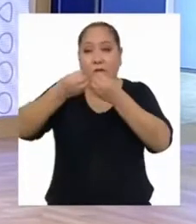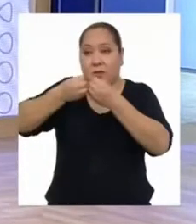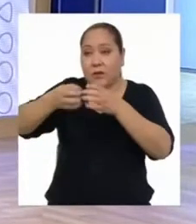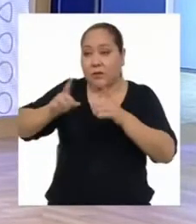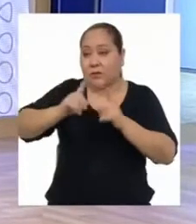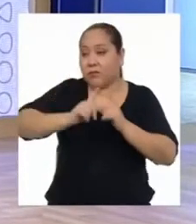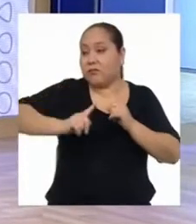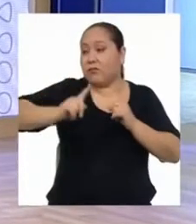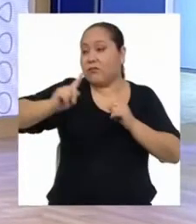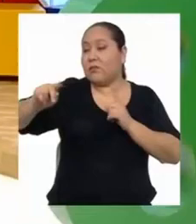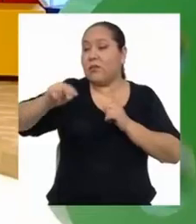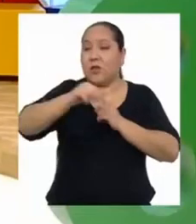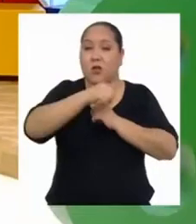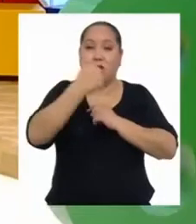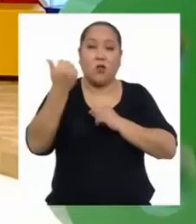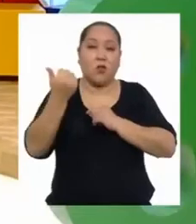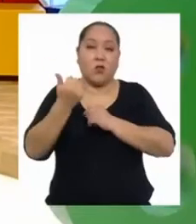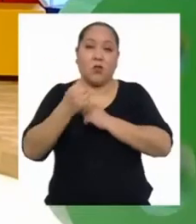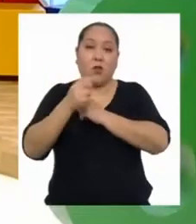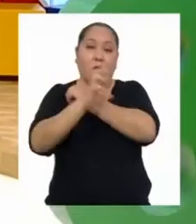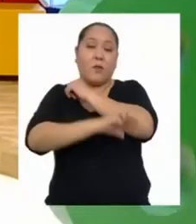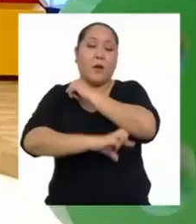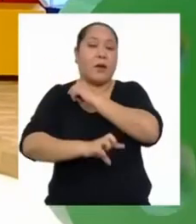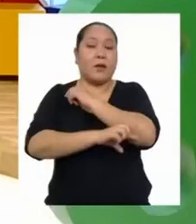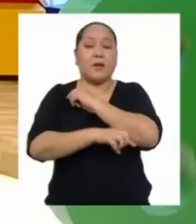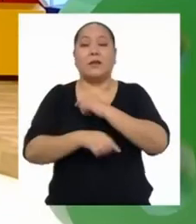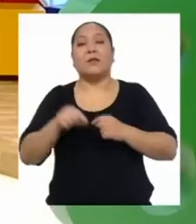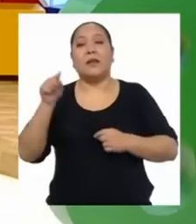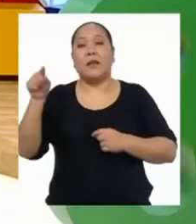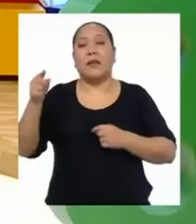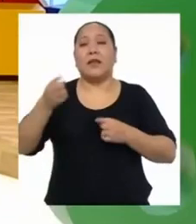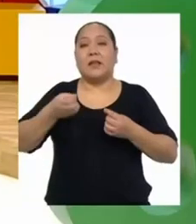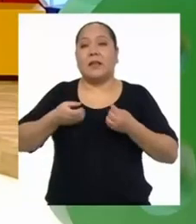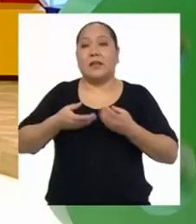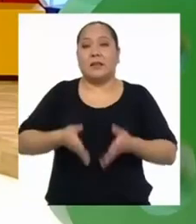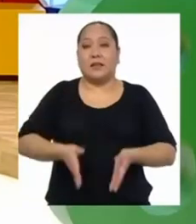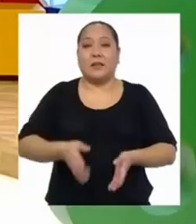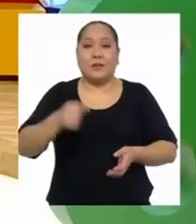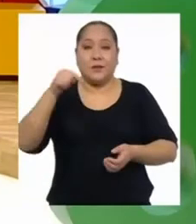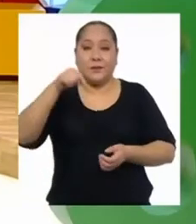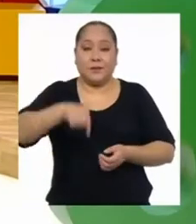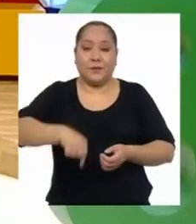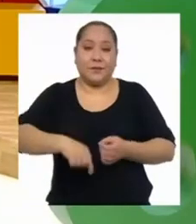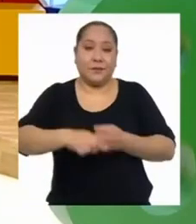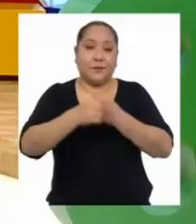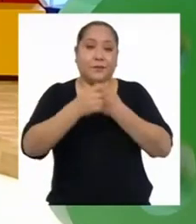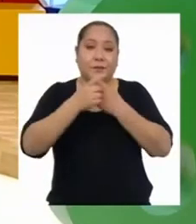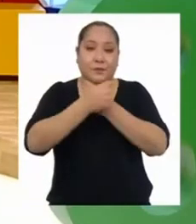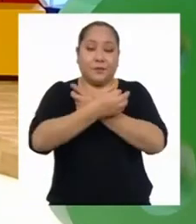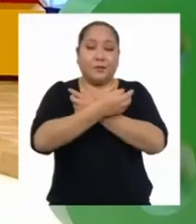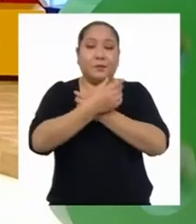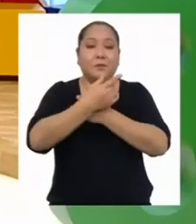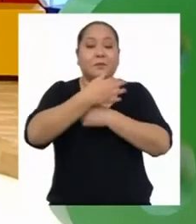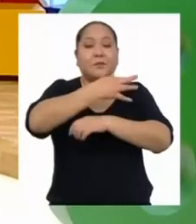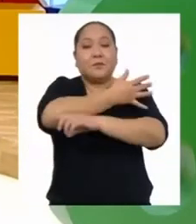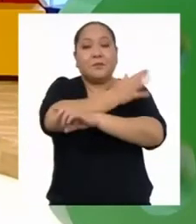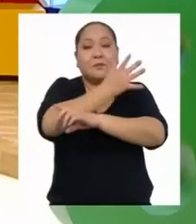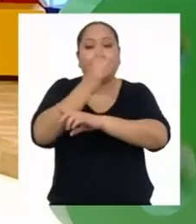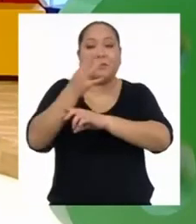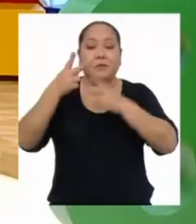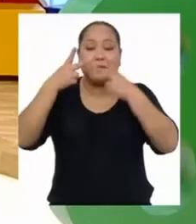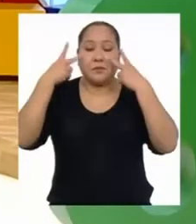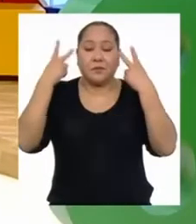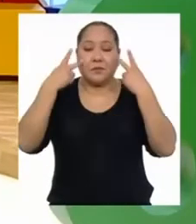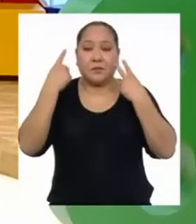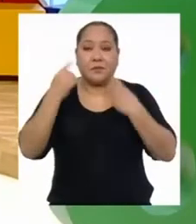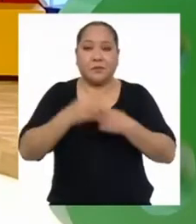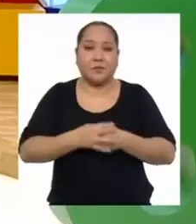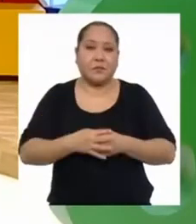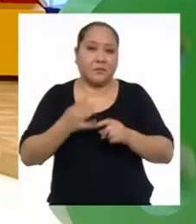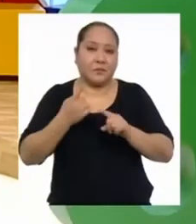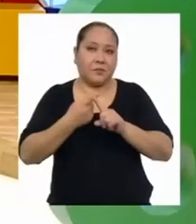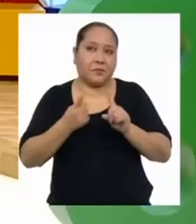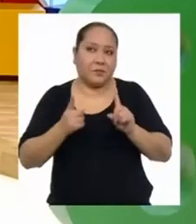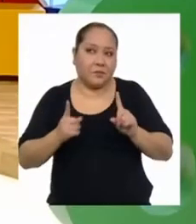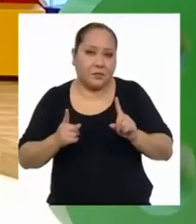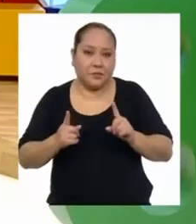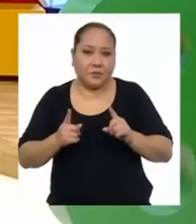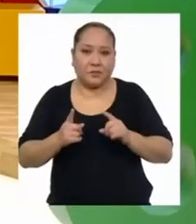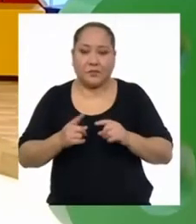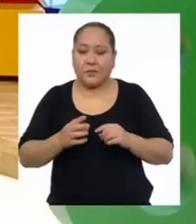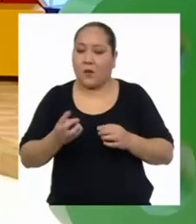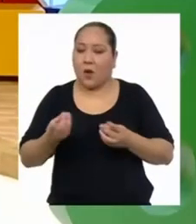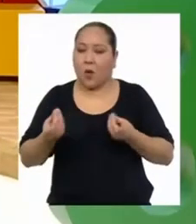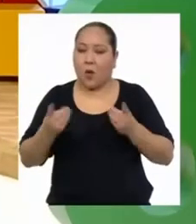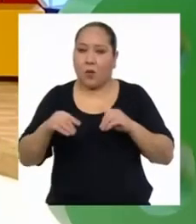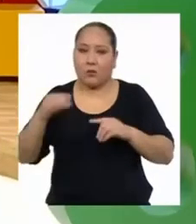la promoción. Él nació en nuestra linda Amazonía. La cosa es que cuando estábamos en el colegio, le pusieron